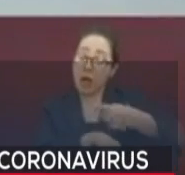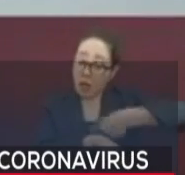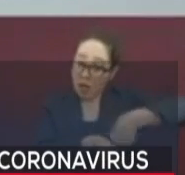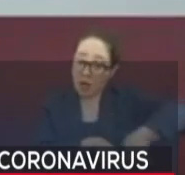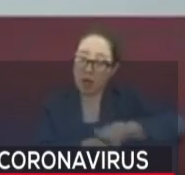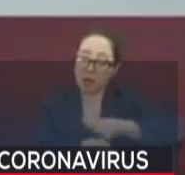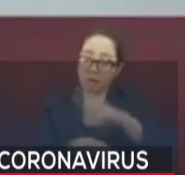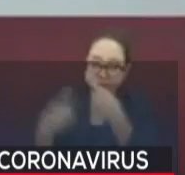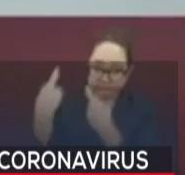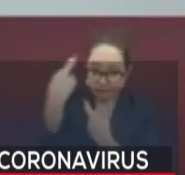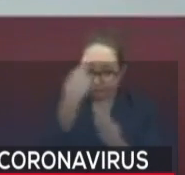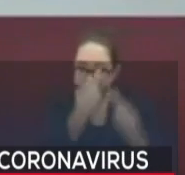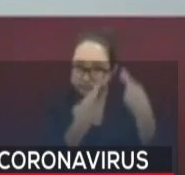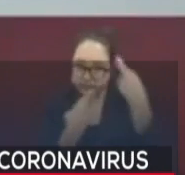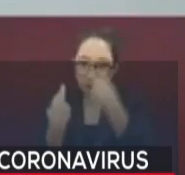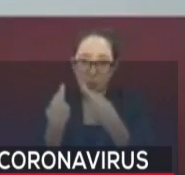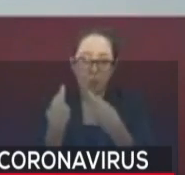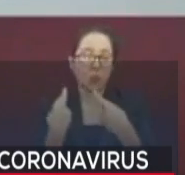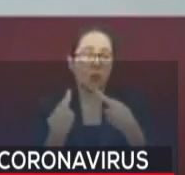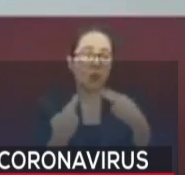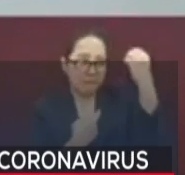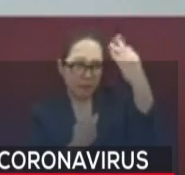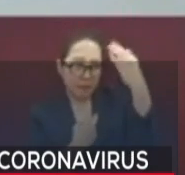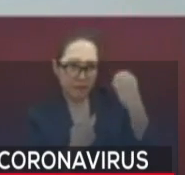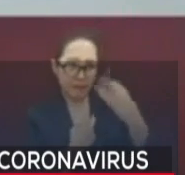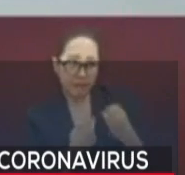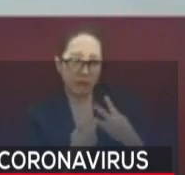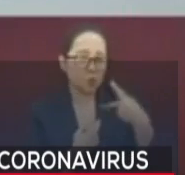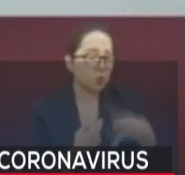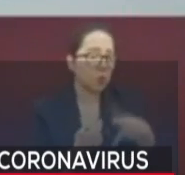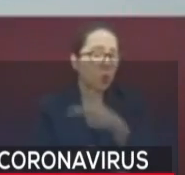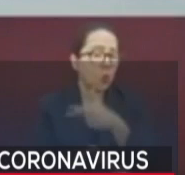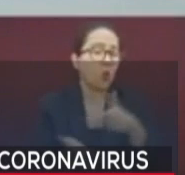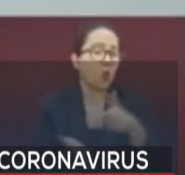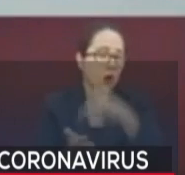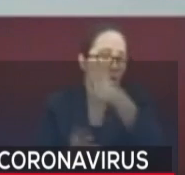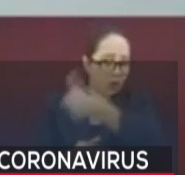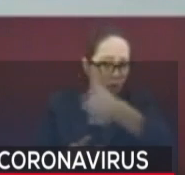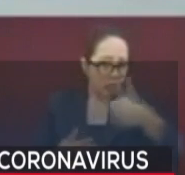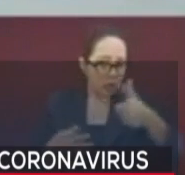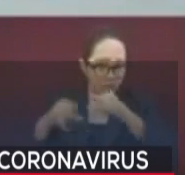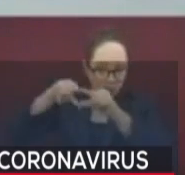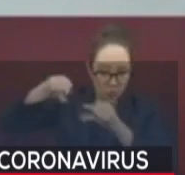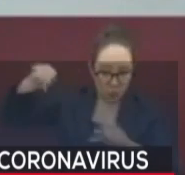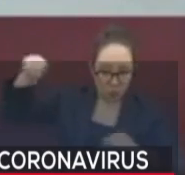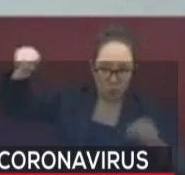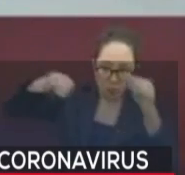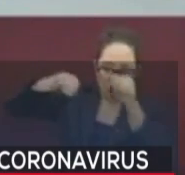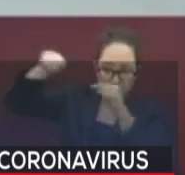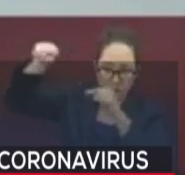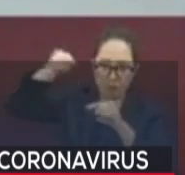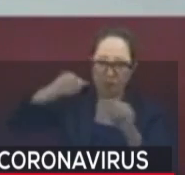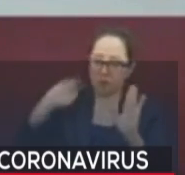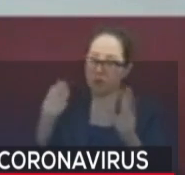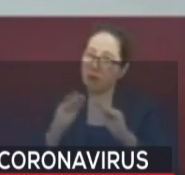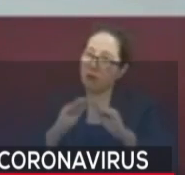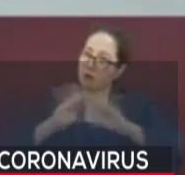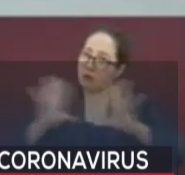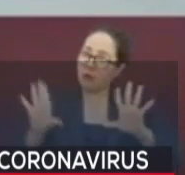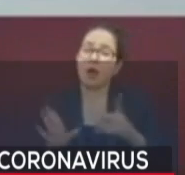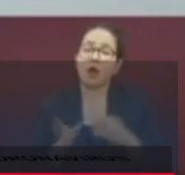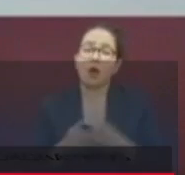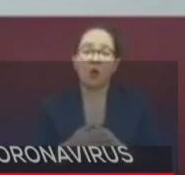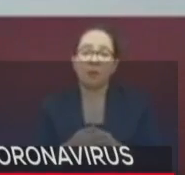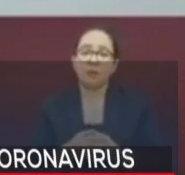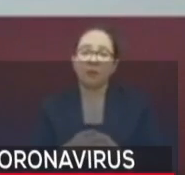el estado del semáforo para su municipio y, por supuesto, a difundir